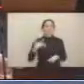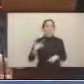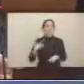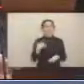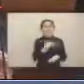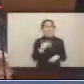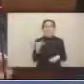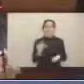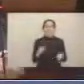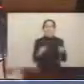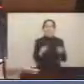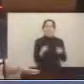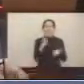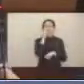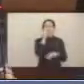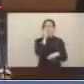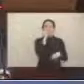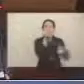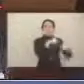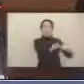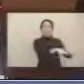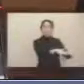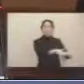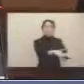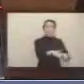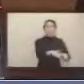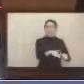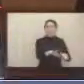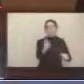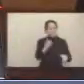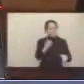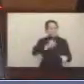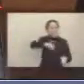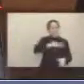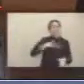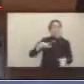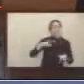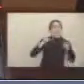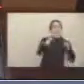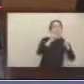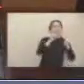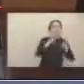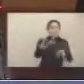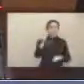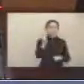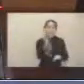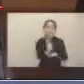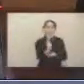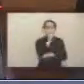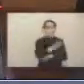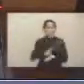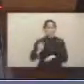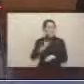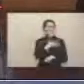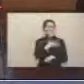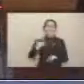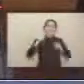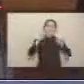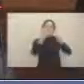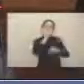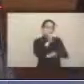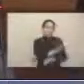de niños, no educación, que es lo que nosotros queremos. Es que esto de la educación es muy controvertido. Por ejemplo, ¿estará